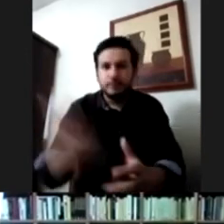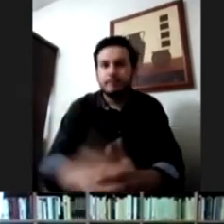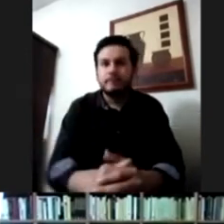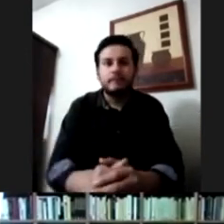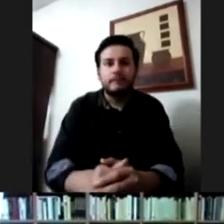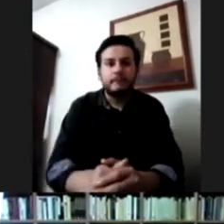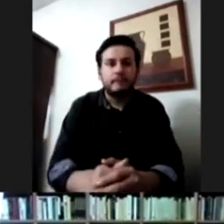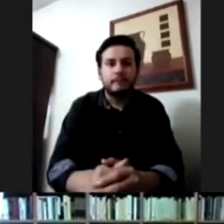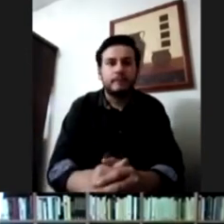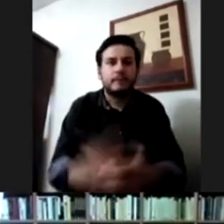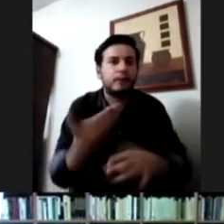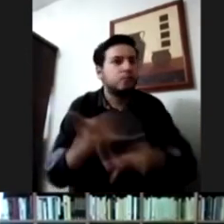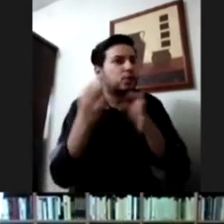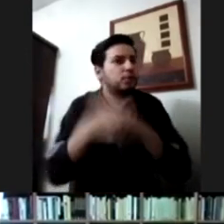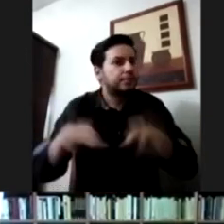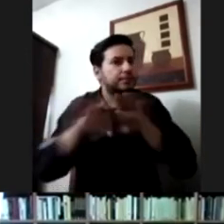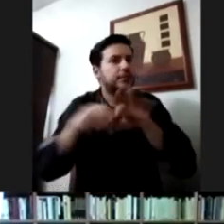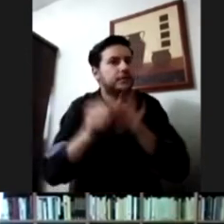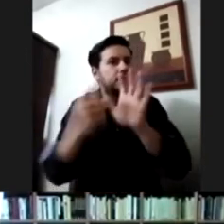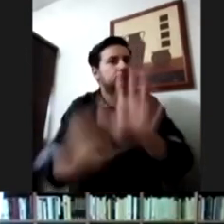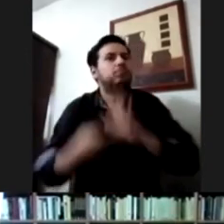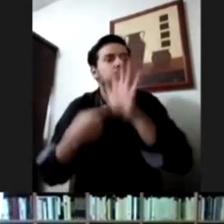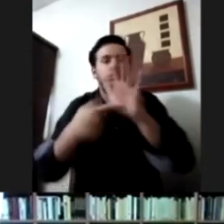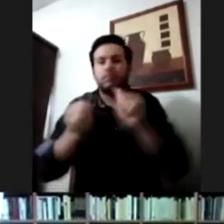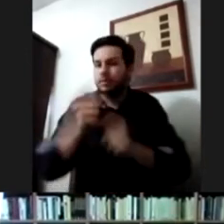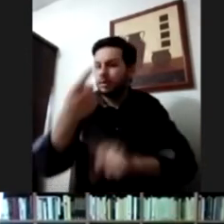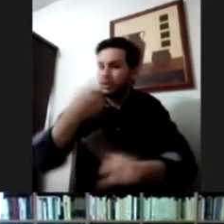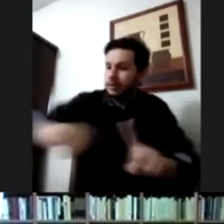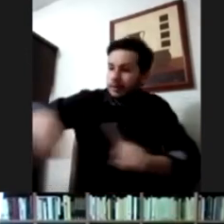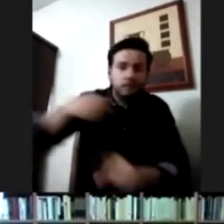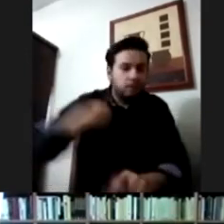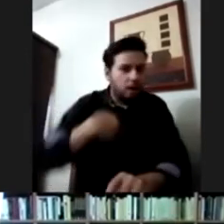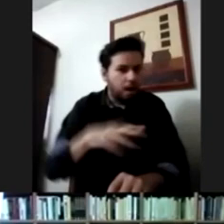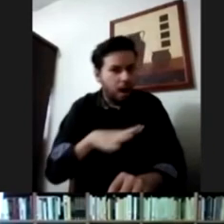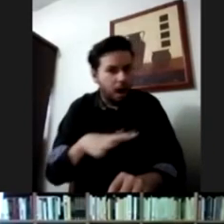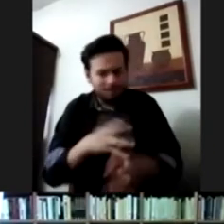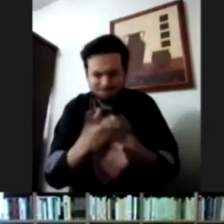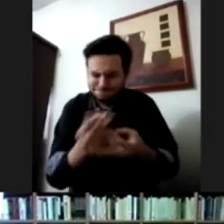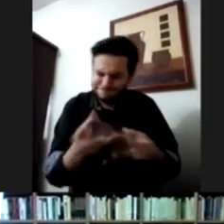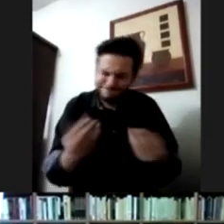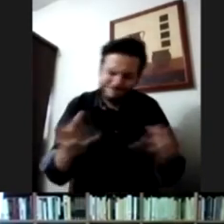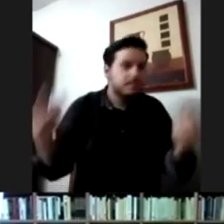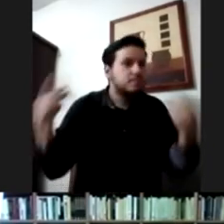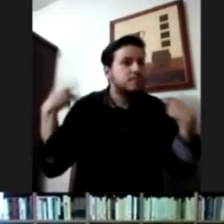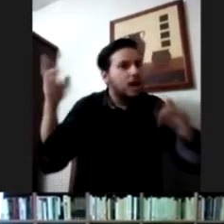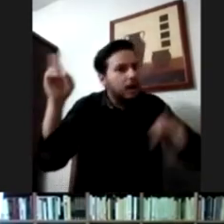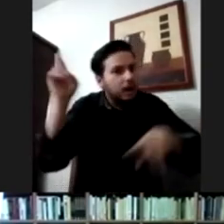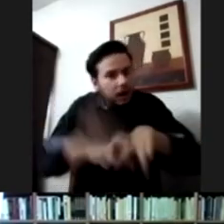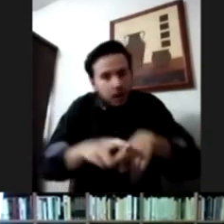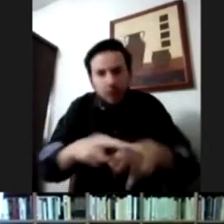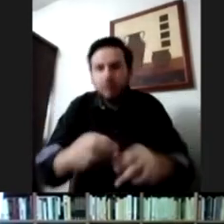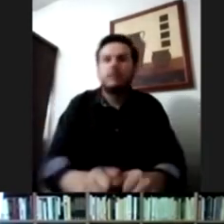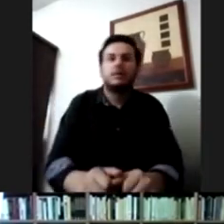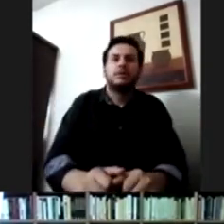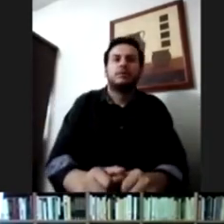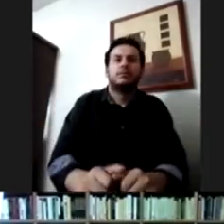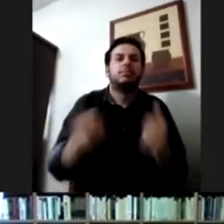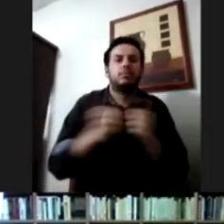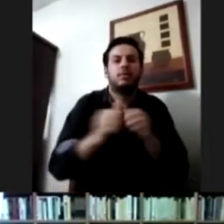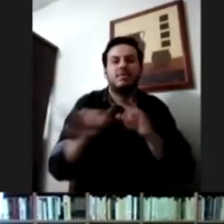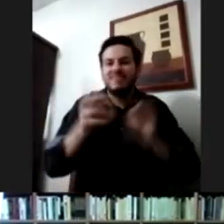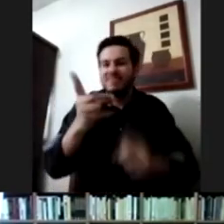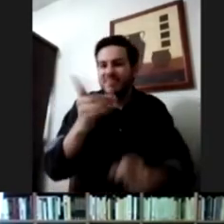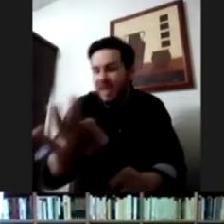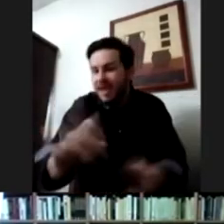central subrayar, seguramente lo saben los panelistas, hay muchos maestros, hay gente que trabaja en el DIF, hay,